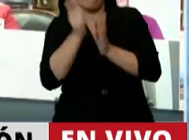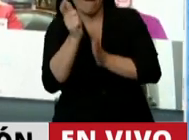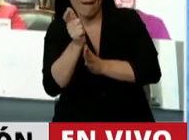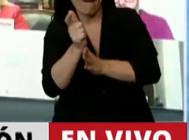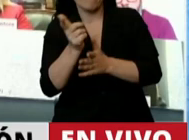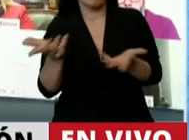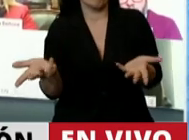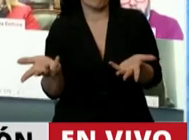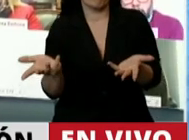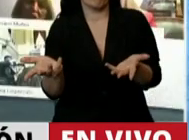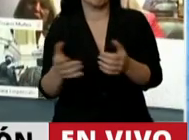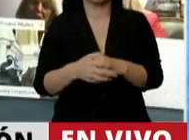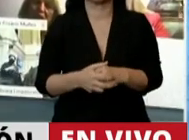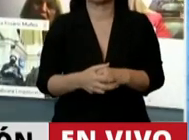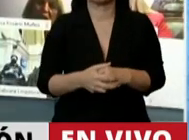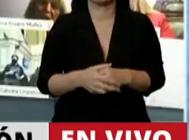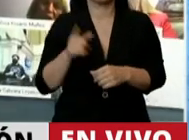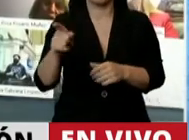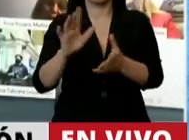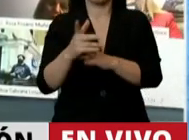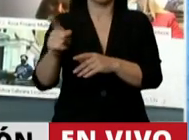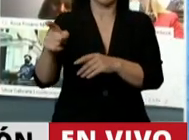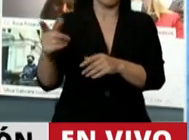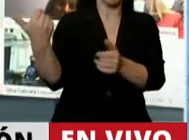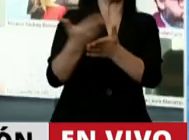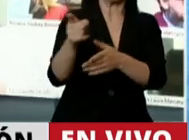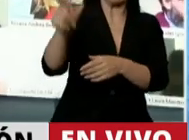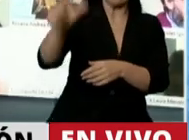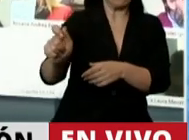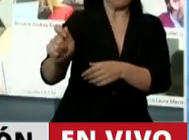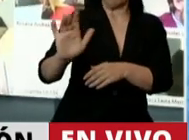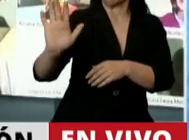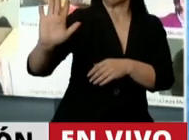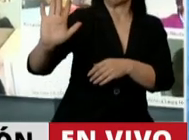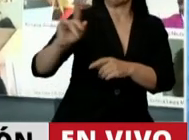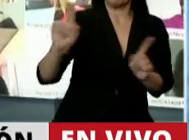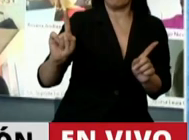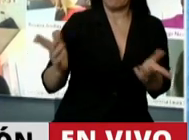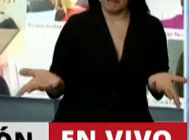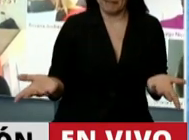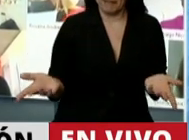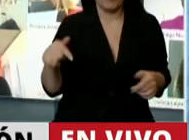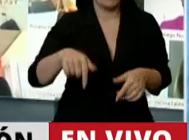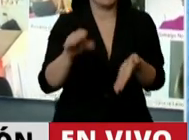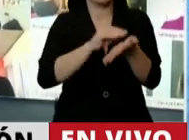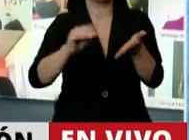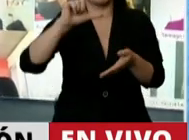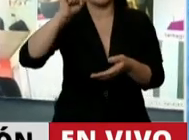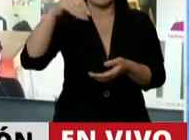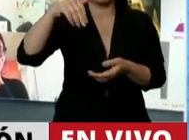de bloqueos de identidades o de propuestas o de ideas. El día de hoy, la diputada